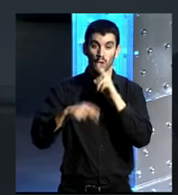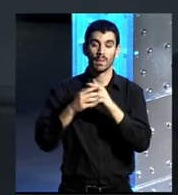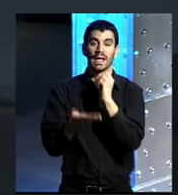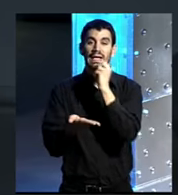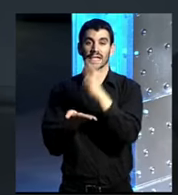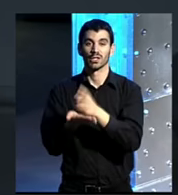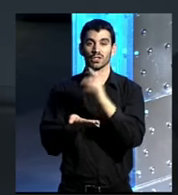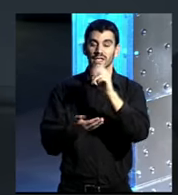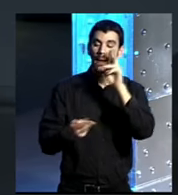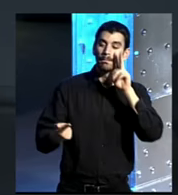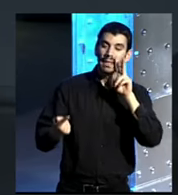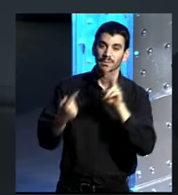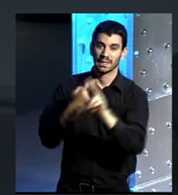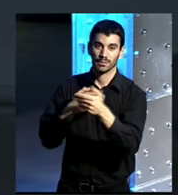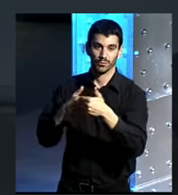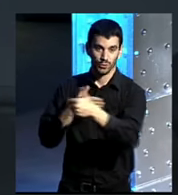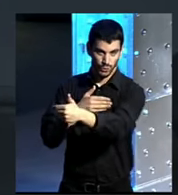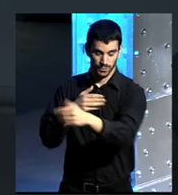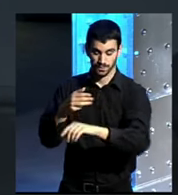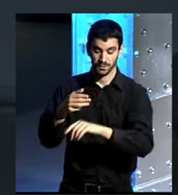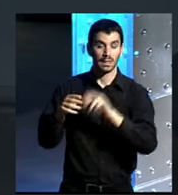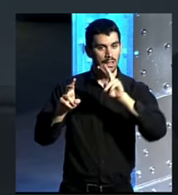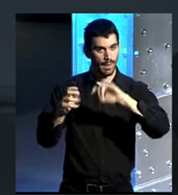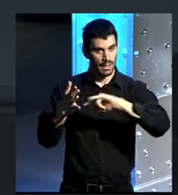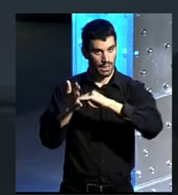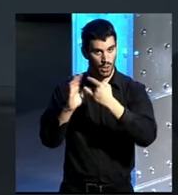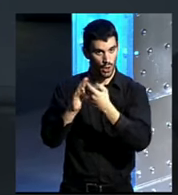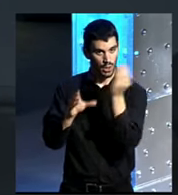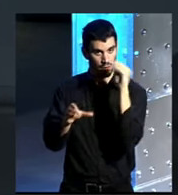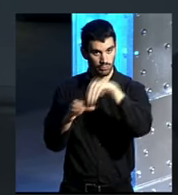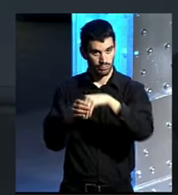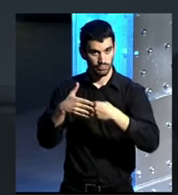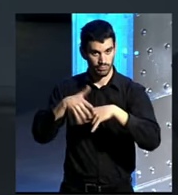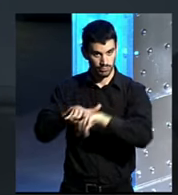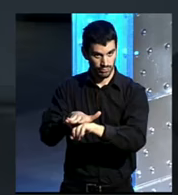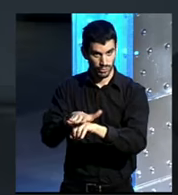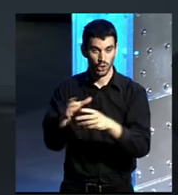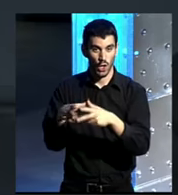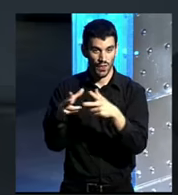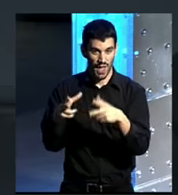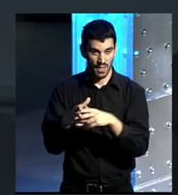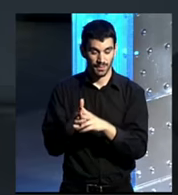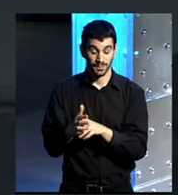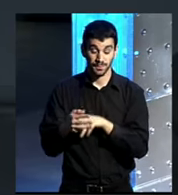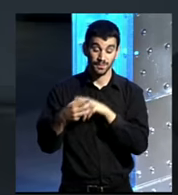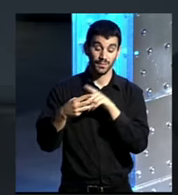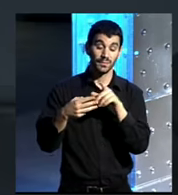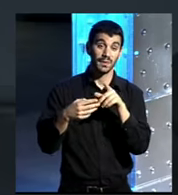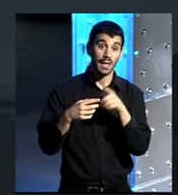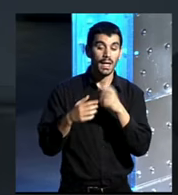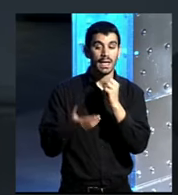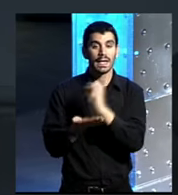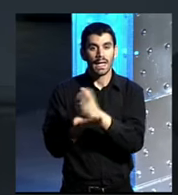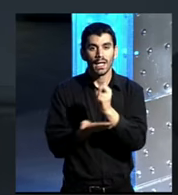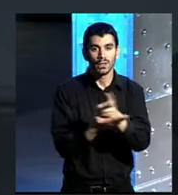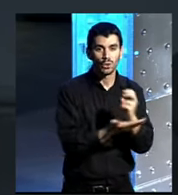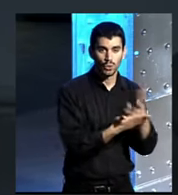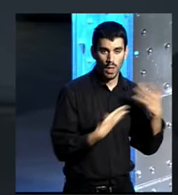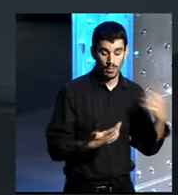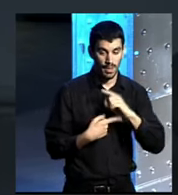perspectivas de futuro en la implementación de las TIC para promover la inclusión social. Y los retos que vemos es el tema de